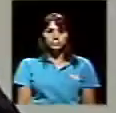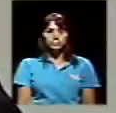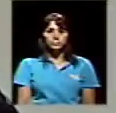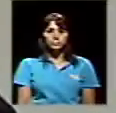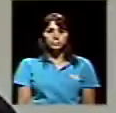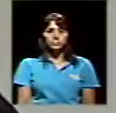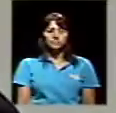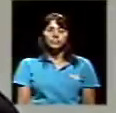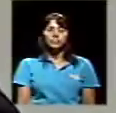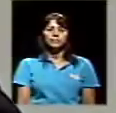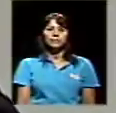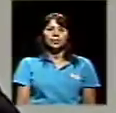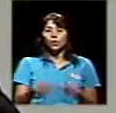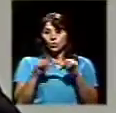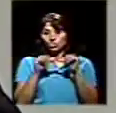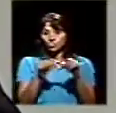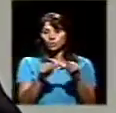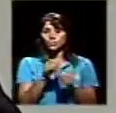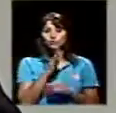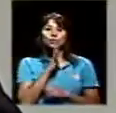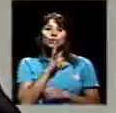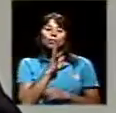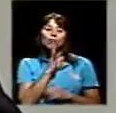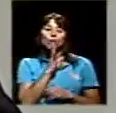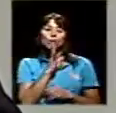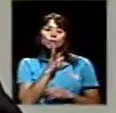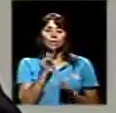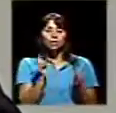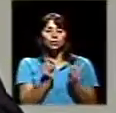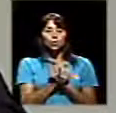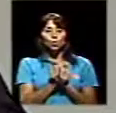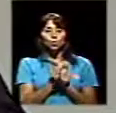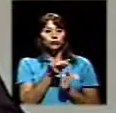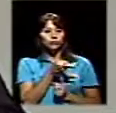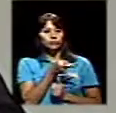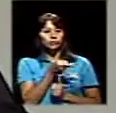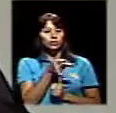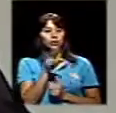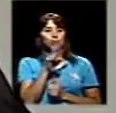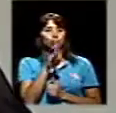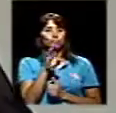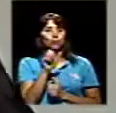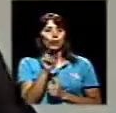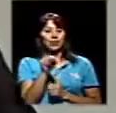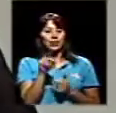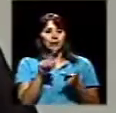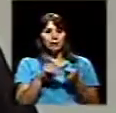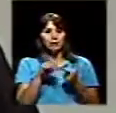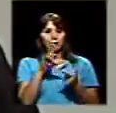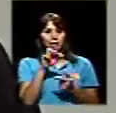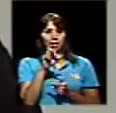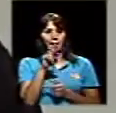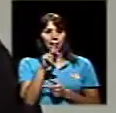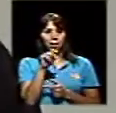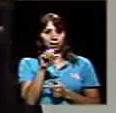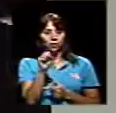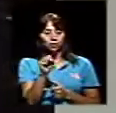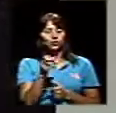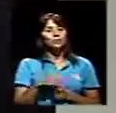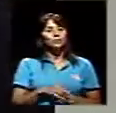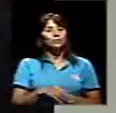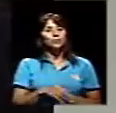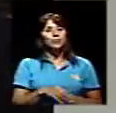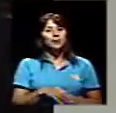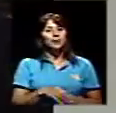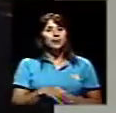Continuamos conversando con don Rubén y don Carlos, y tal vez uno de los efectos